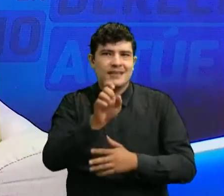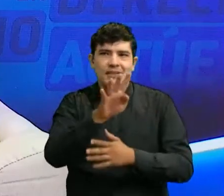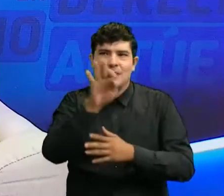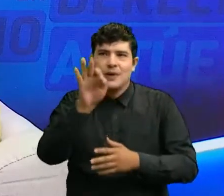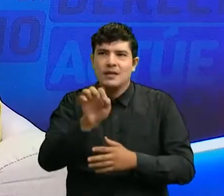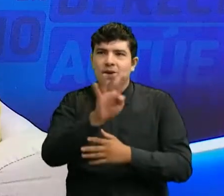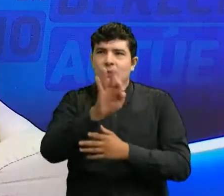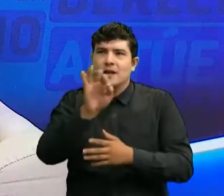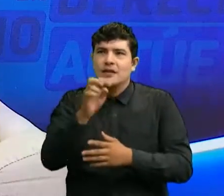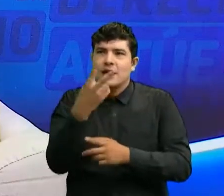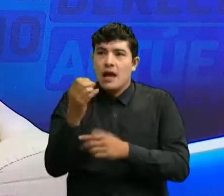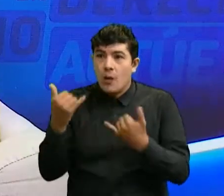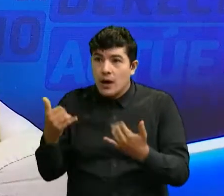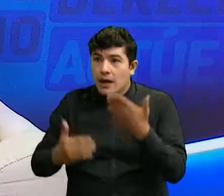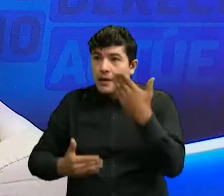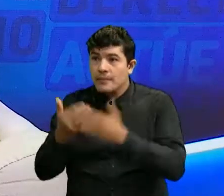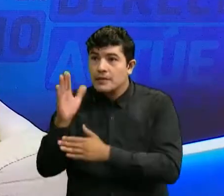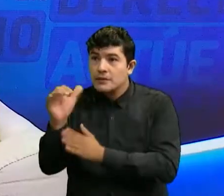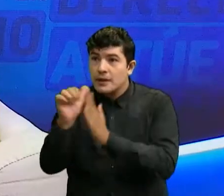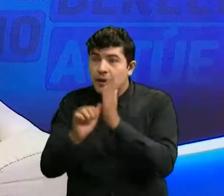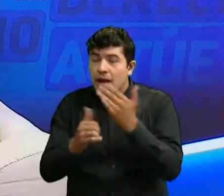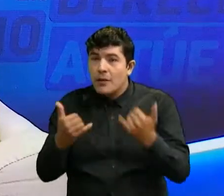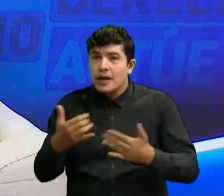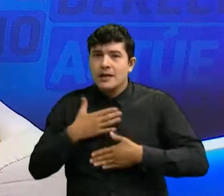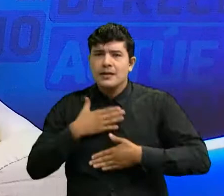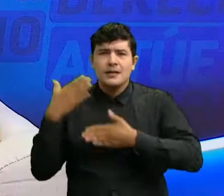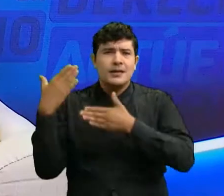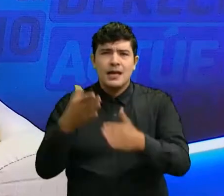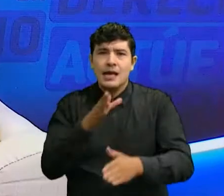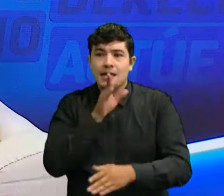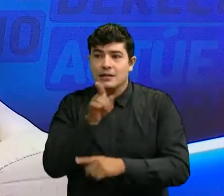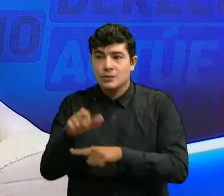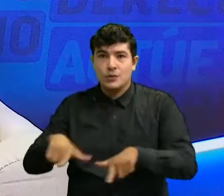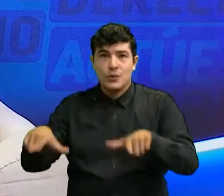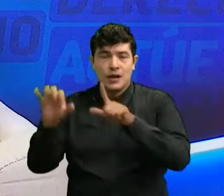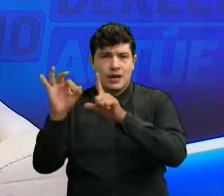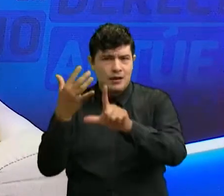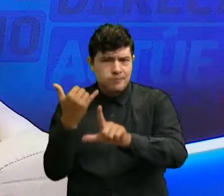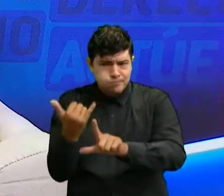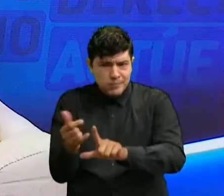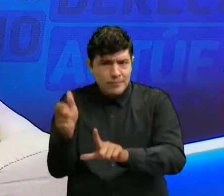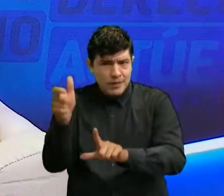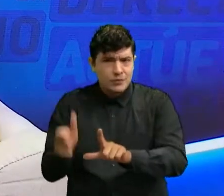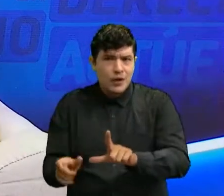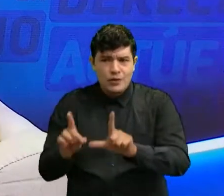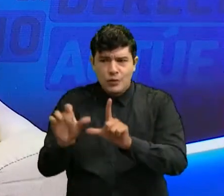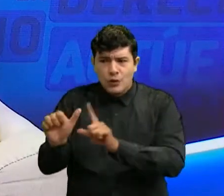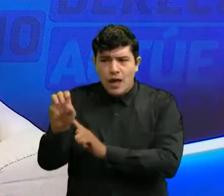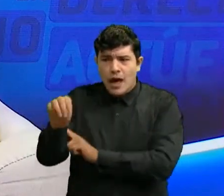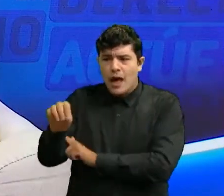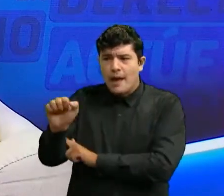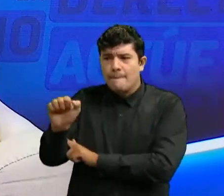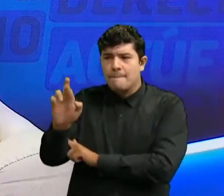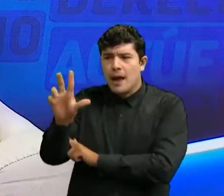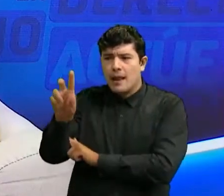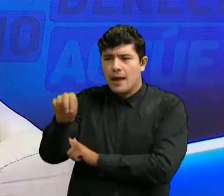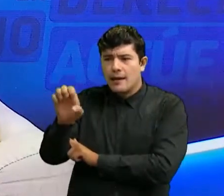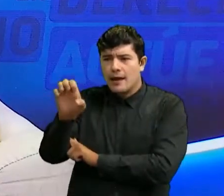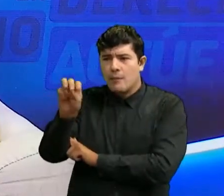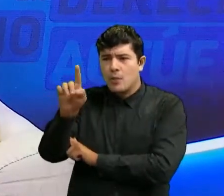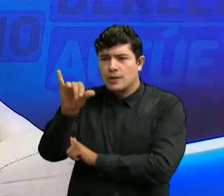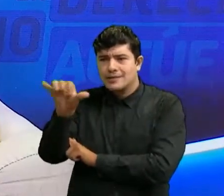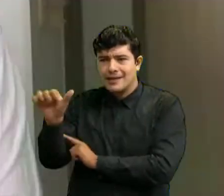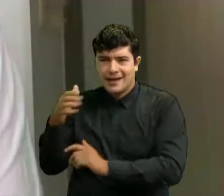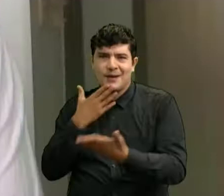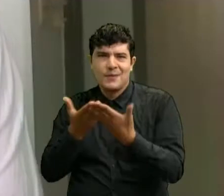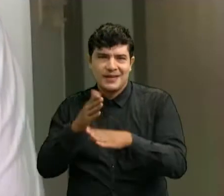648-4820. Pero para dar inicio a este programa, saludamos desde la virtualidad a nuestra doctora Marlene Murcia. Doctora, feliz tarde, bienvenida a Actúe